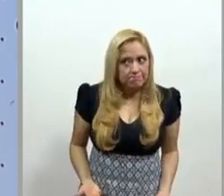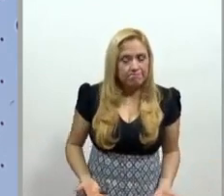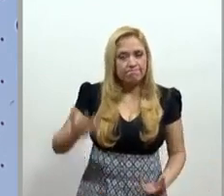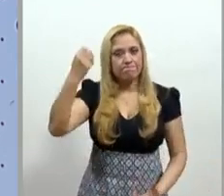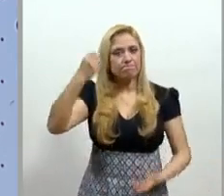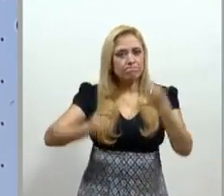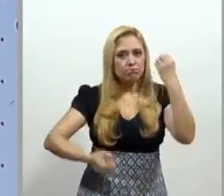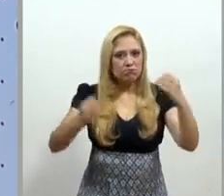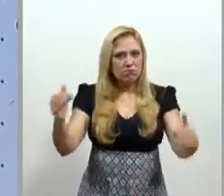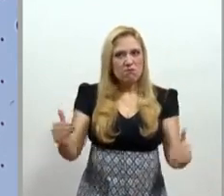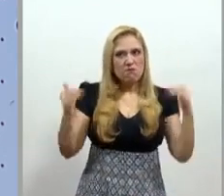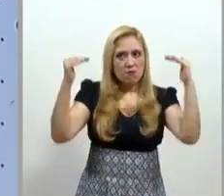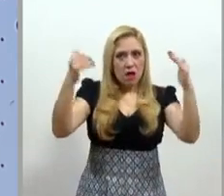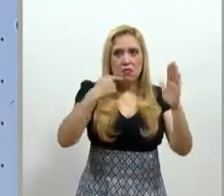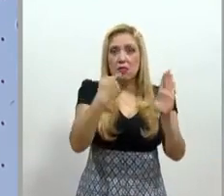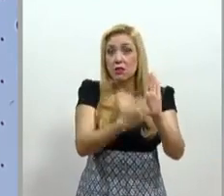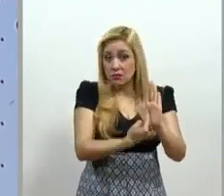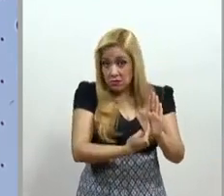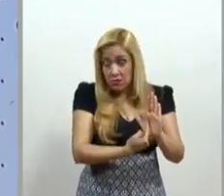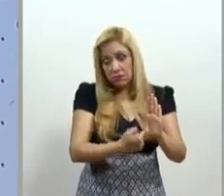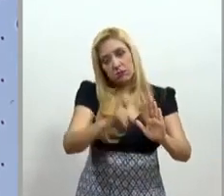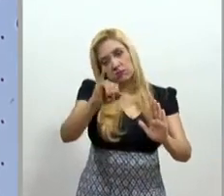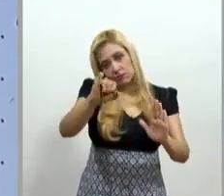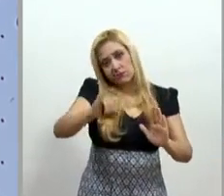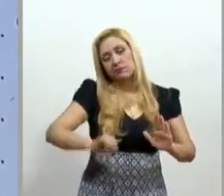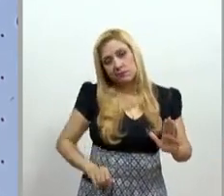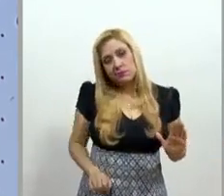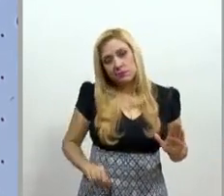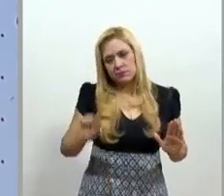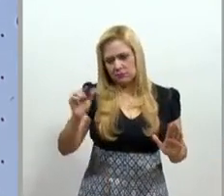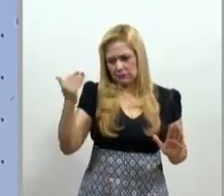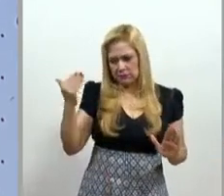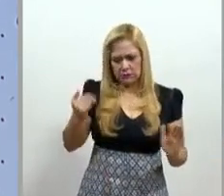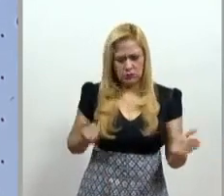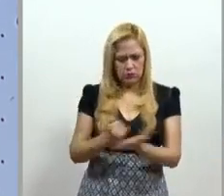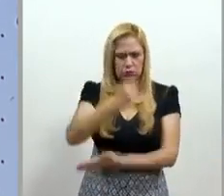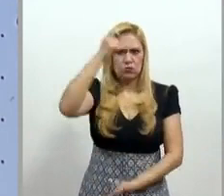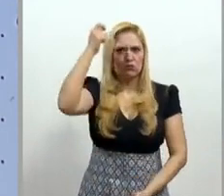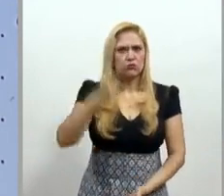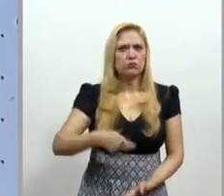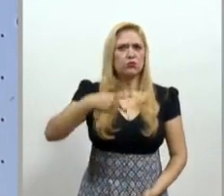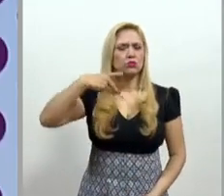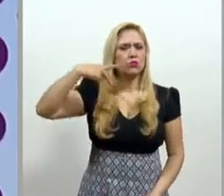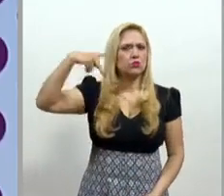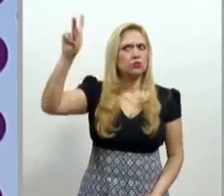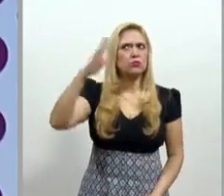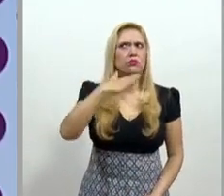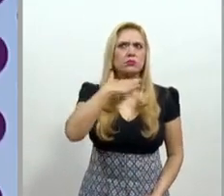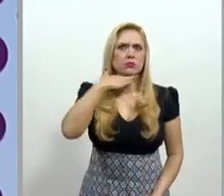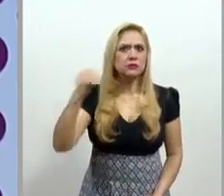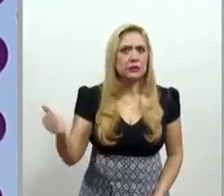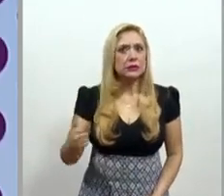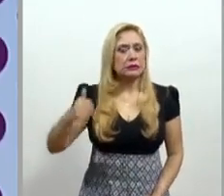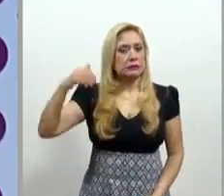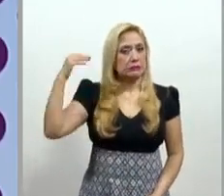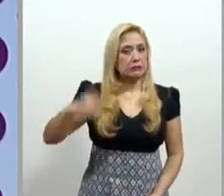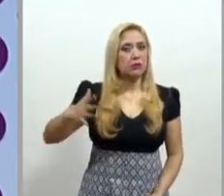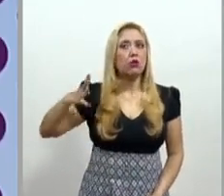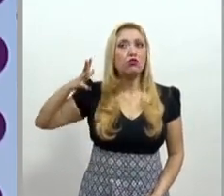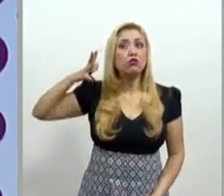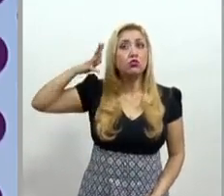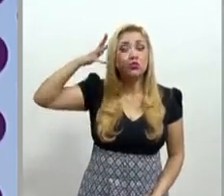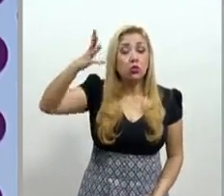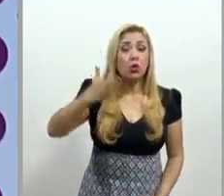tribunales constitucionales hacen referencia a ello. Hace poco tenemos una sentencia del Tribunal Constitucional alemán que hace incluso referencia a las generaciones futuras,